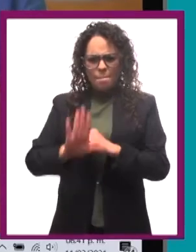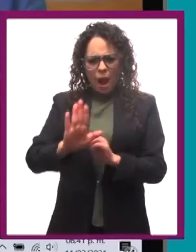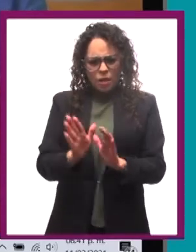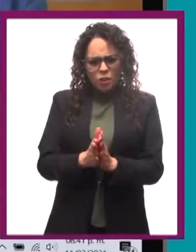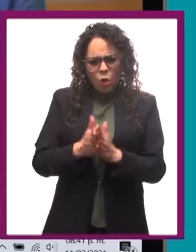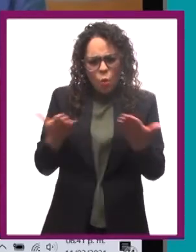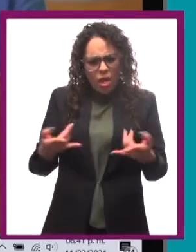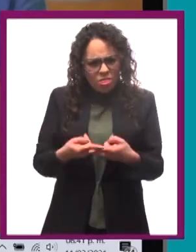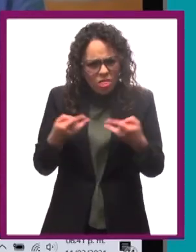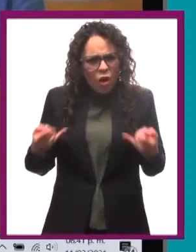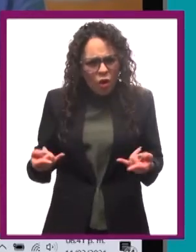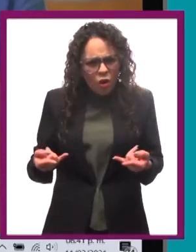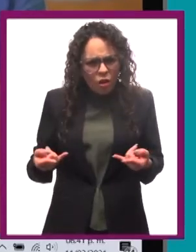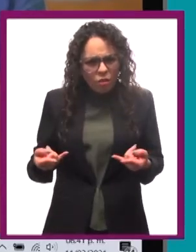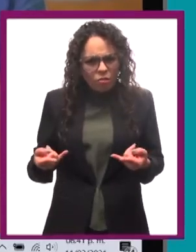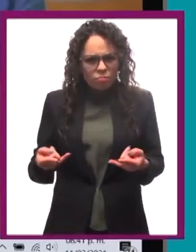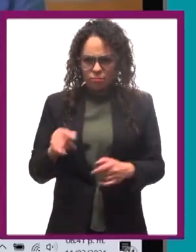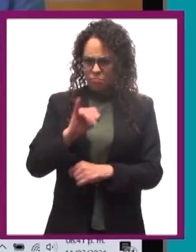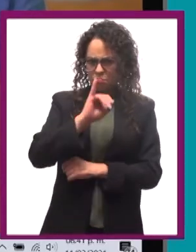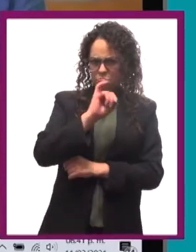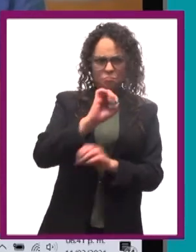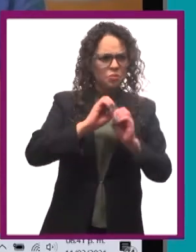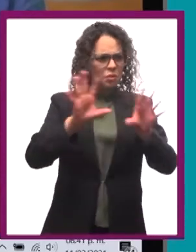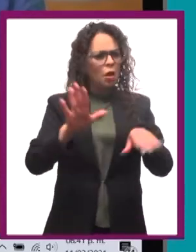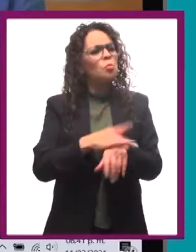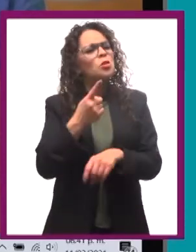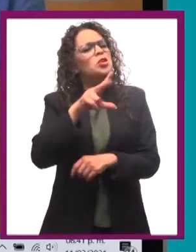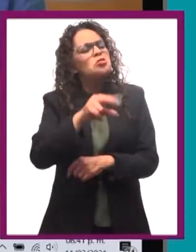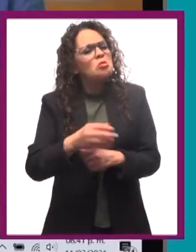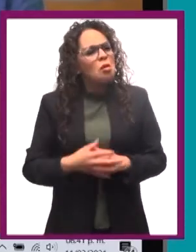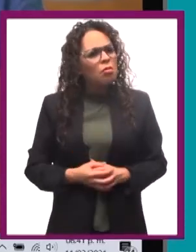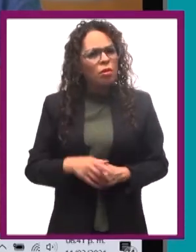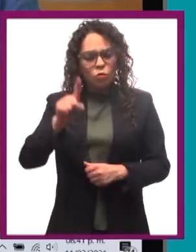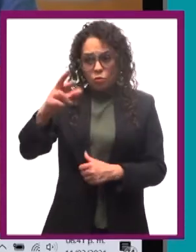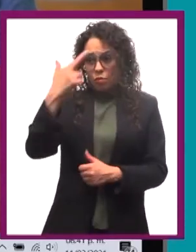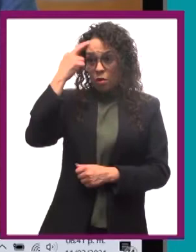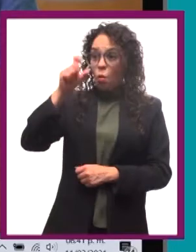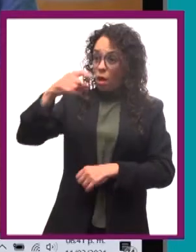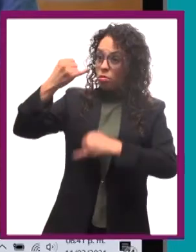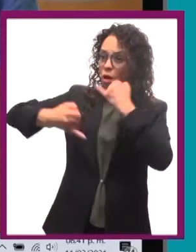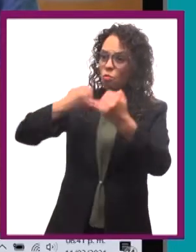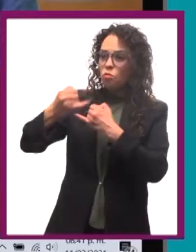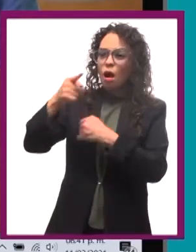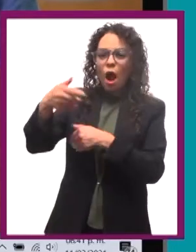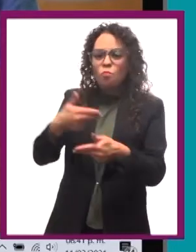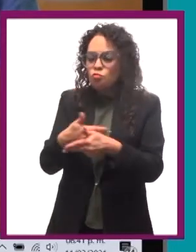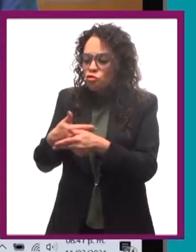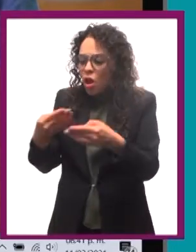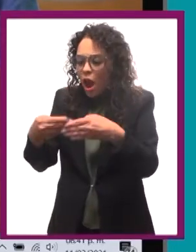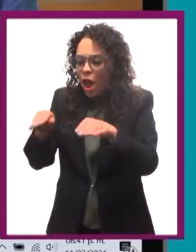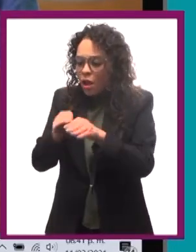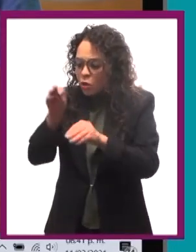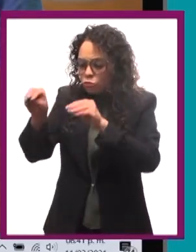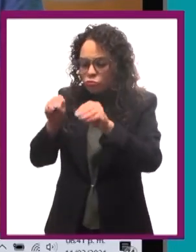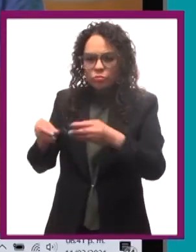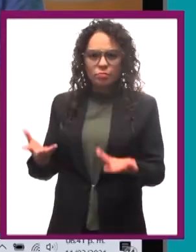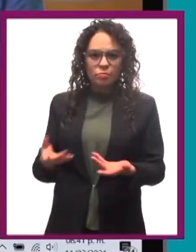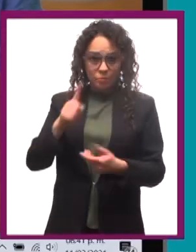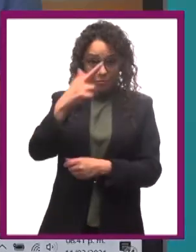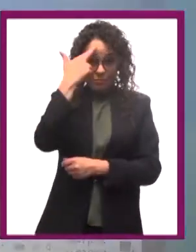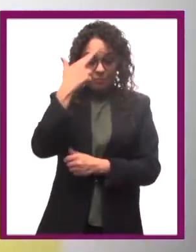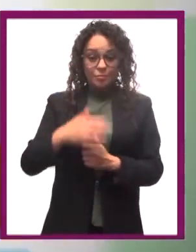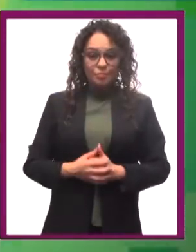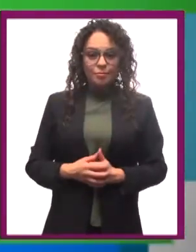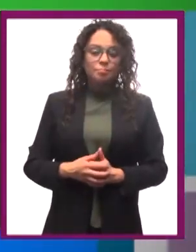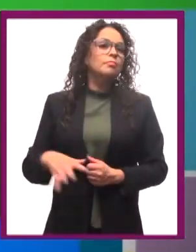y el valor de un cuento, por ejemplo? ¿Por qué no? Acuérdate de cuando jugabas a la casita. Ok,